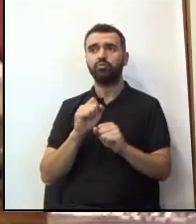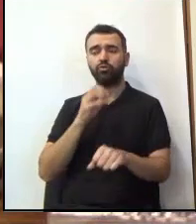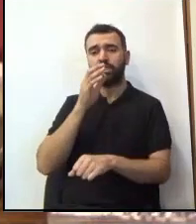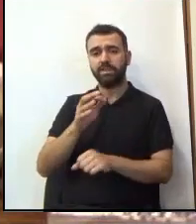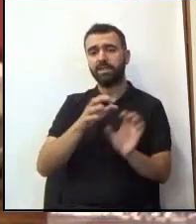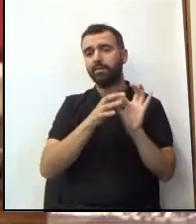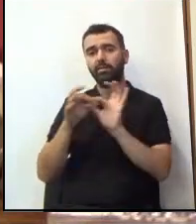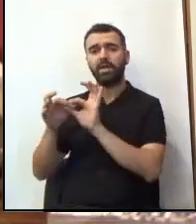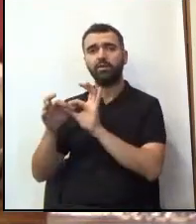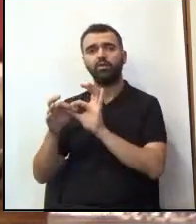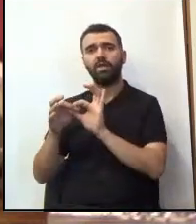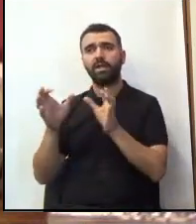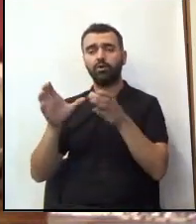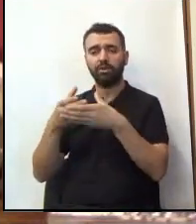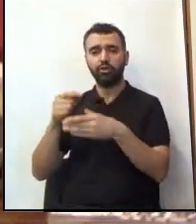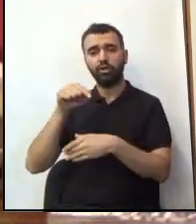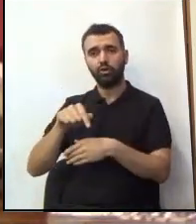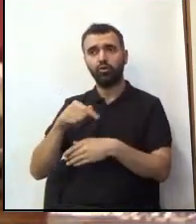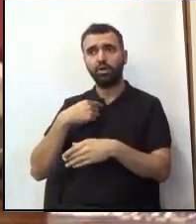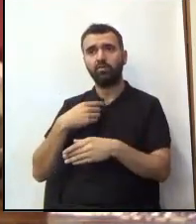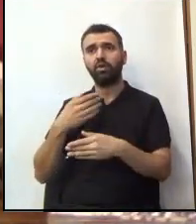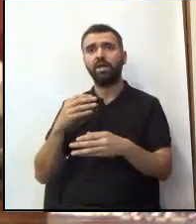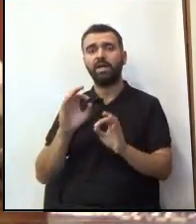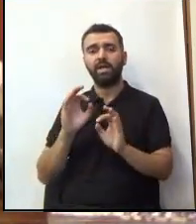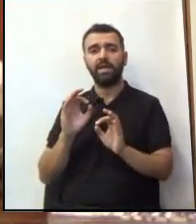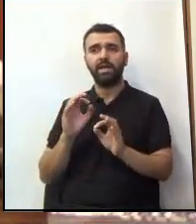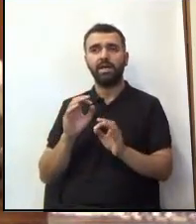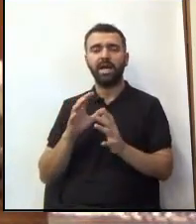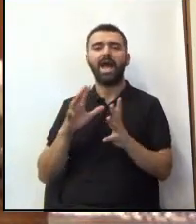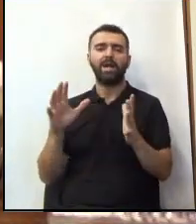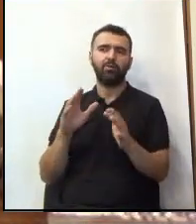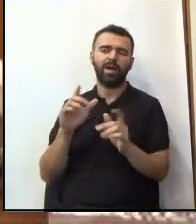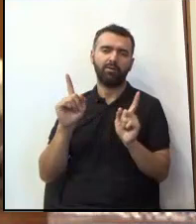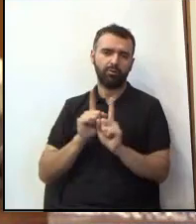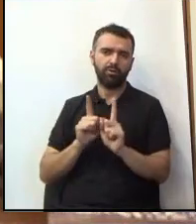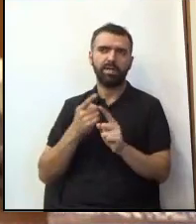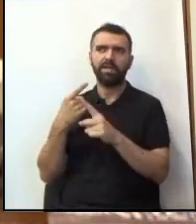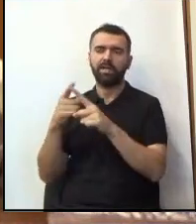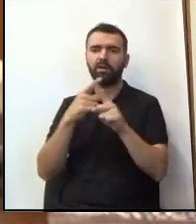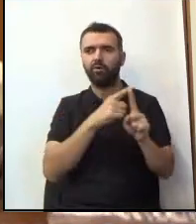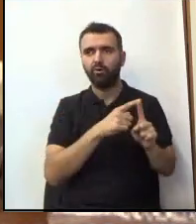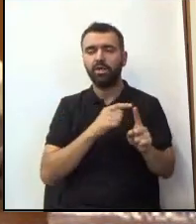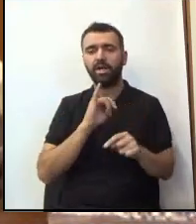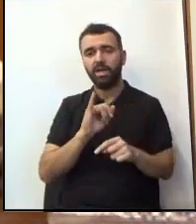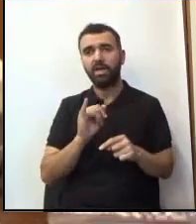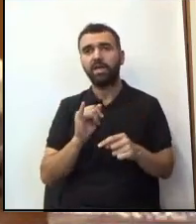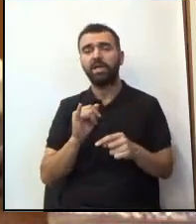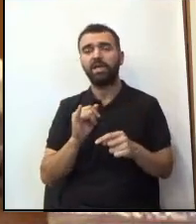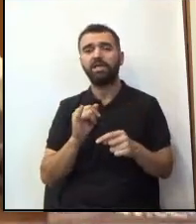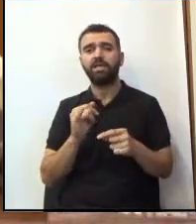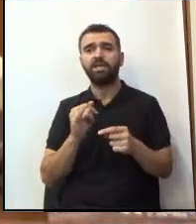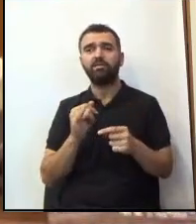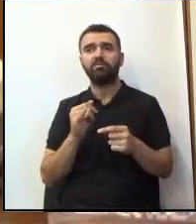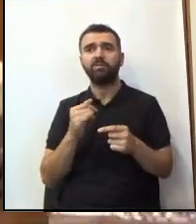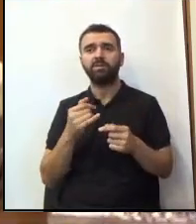comisión de hoy, que fue bastante más escueta que otras y salió además, digamos, con la